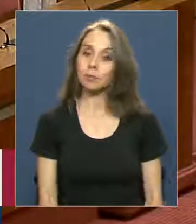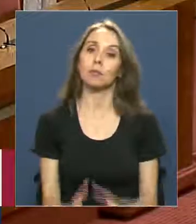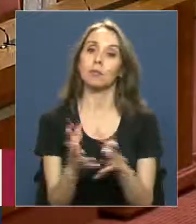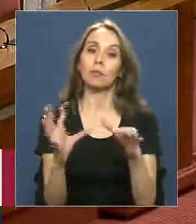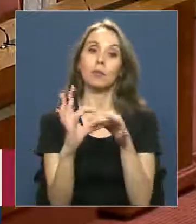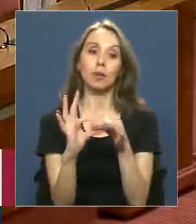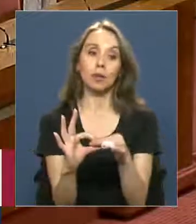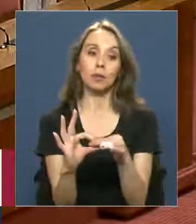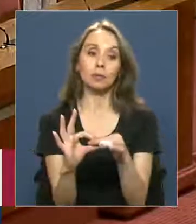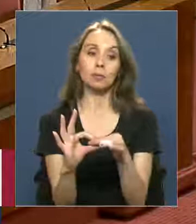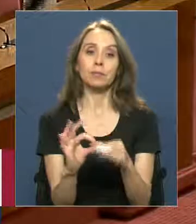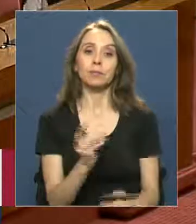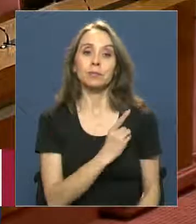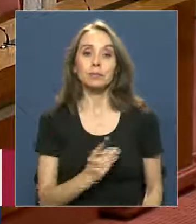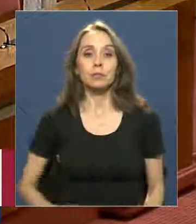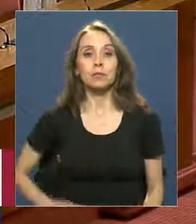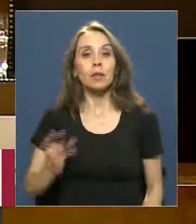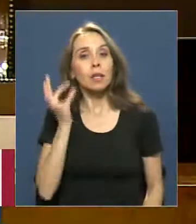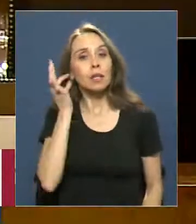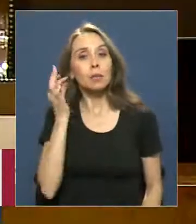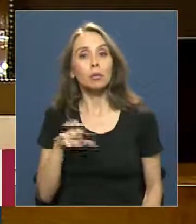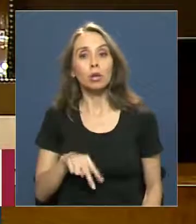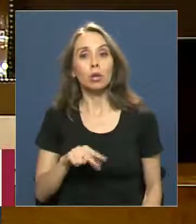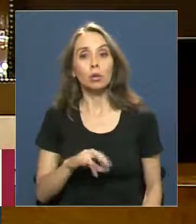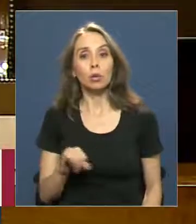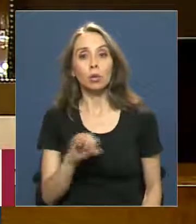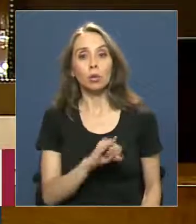Muchas gracias, diputada Paulina Núñez.